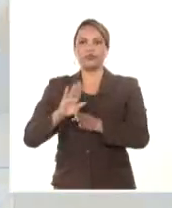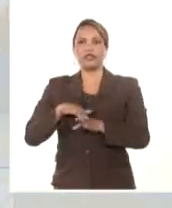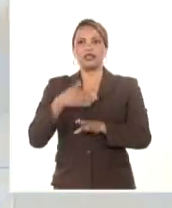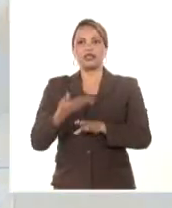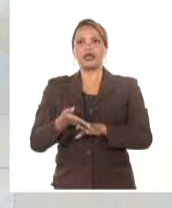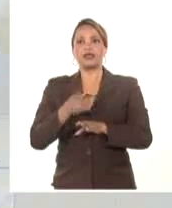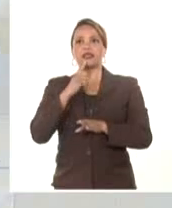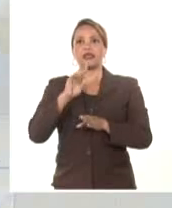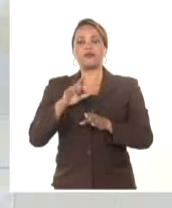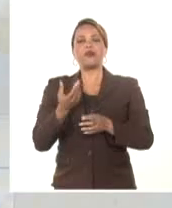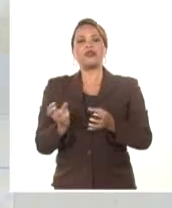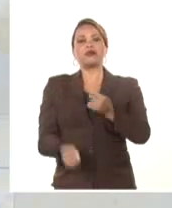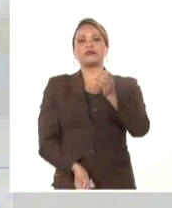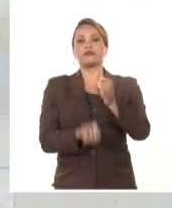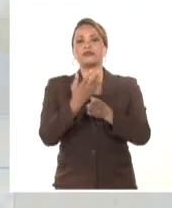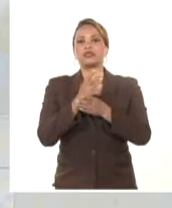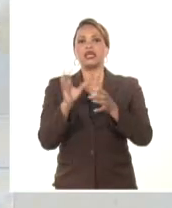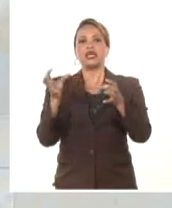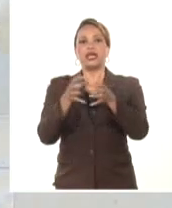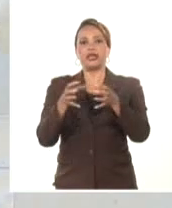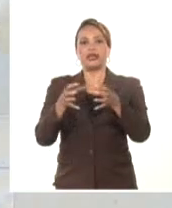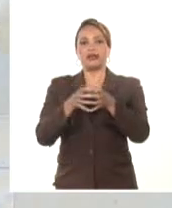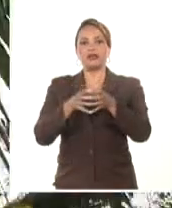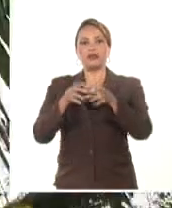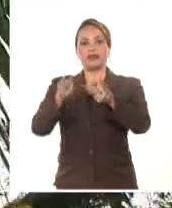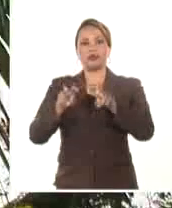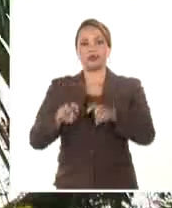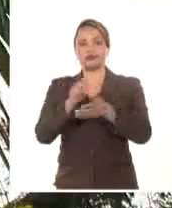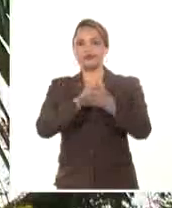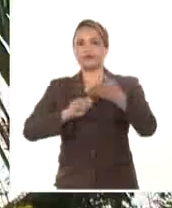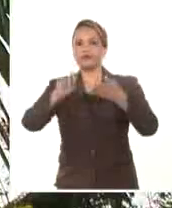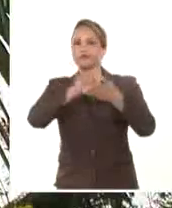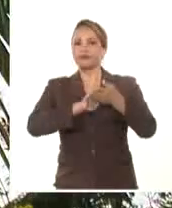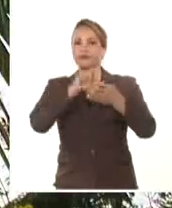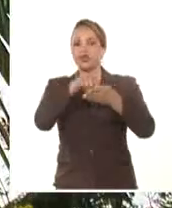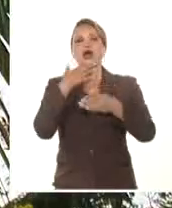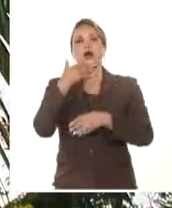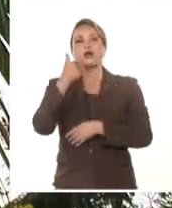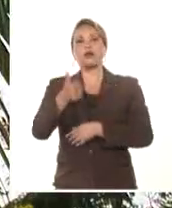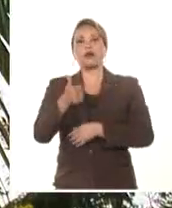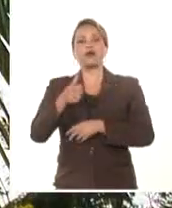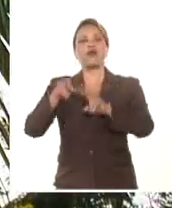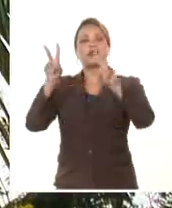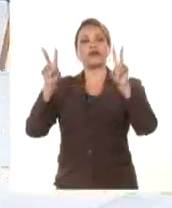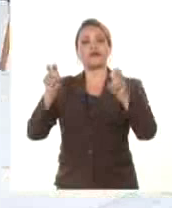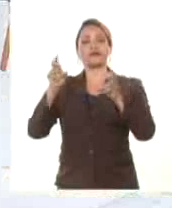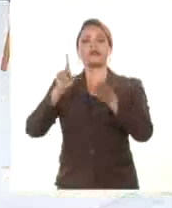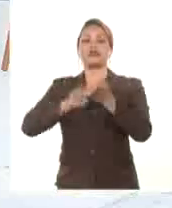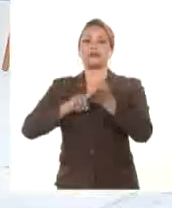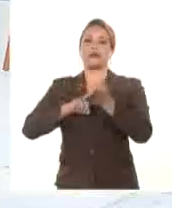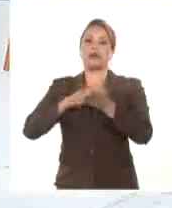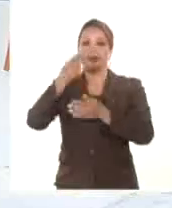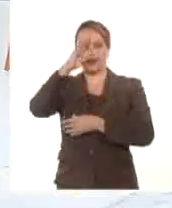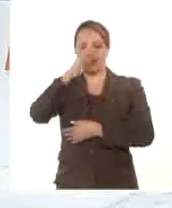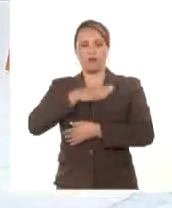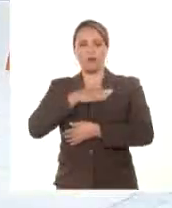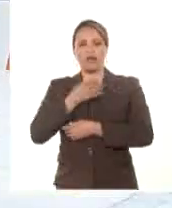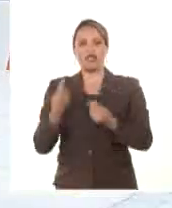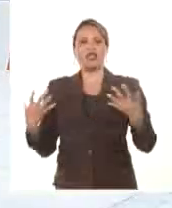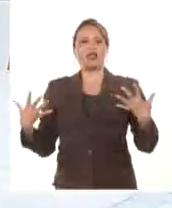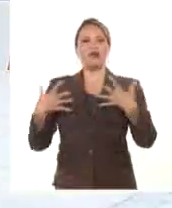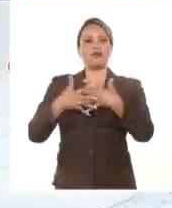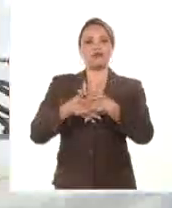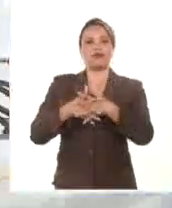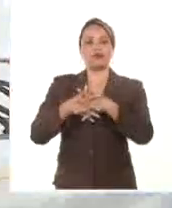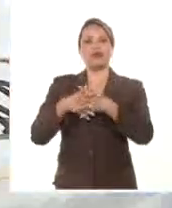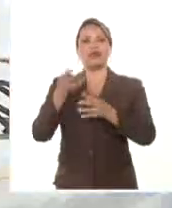décima legislatura de la Asamblea Nacional del Poder Popular, adquiere mayor fuerza la frase del padre de la patria, de que la unión y el